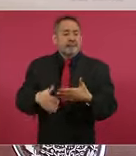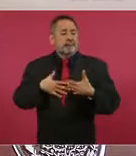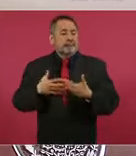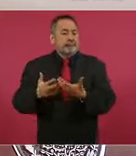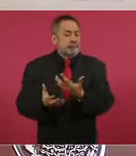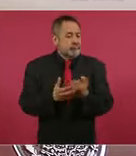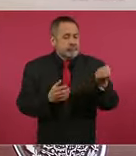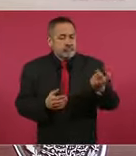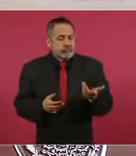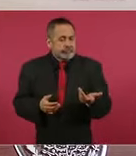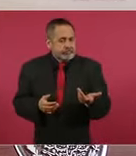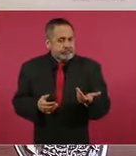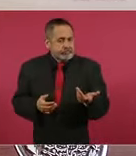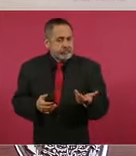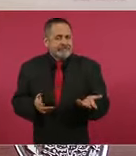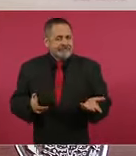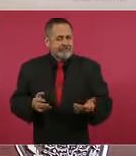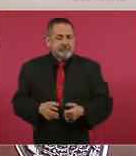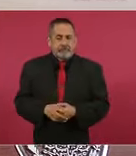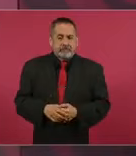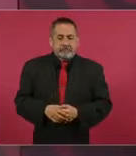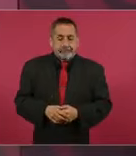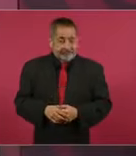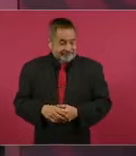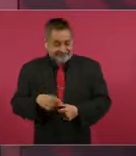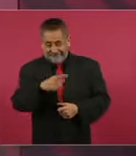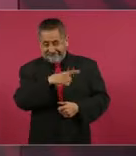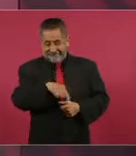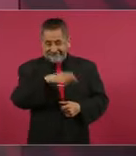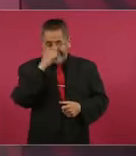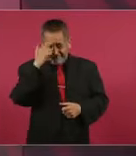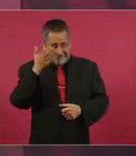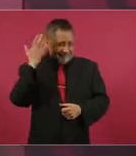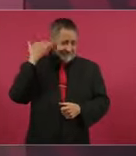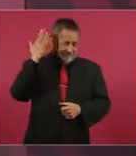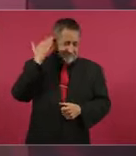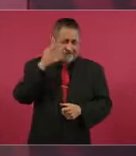solo aplaudían, eran